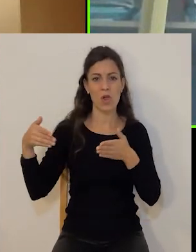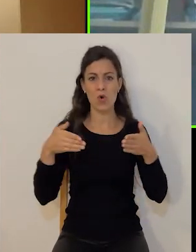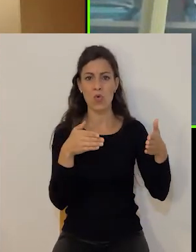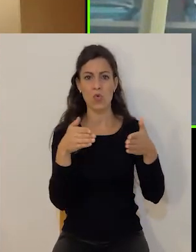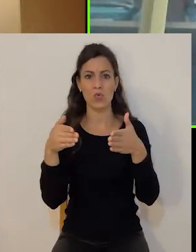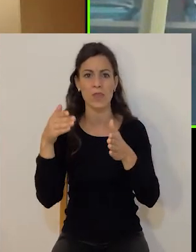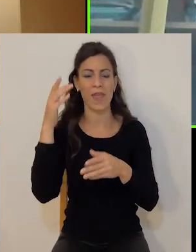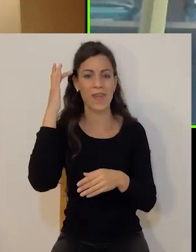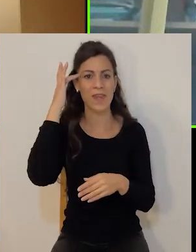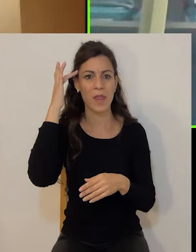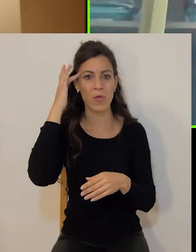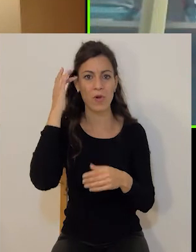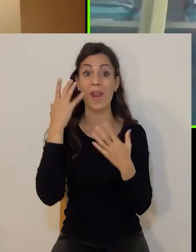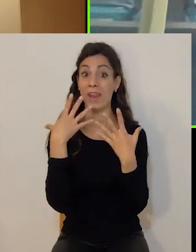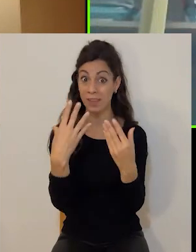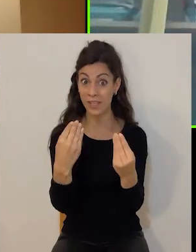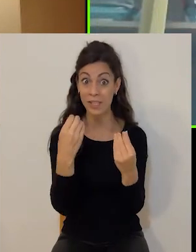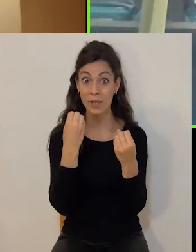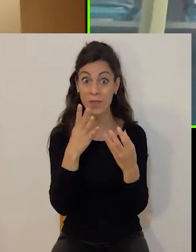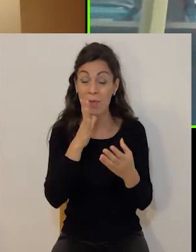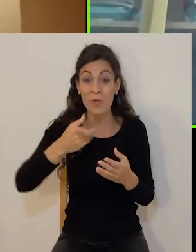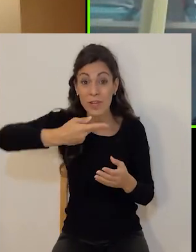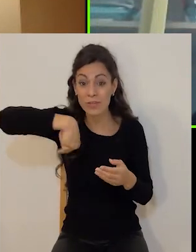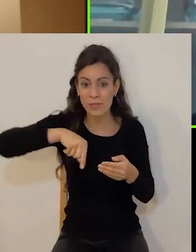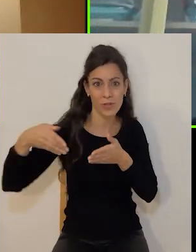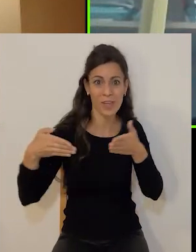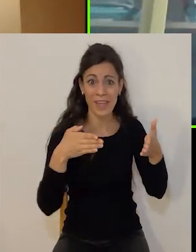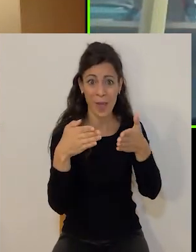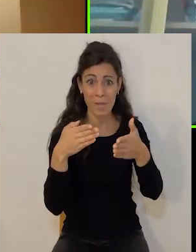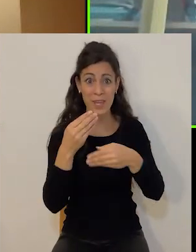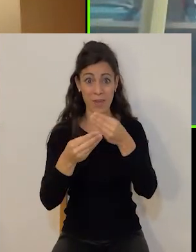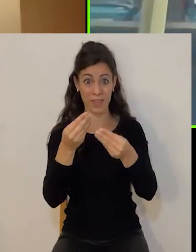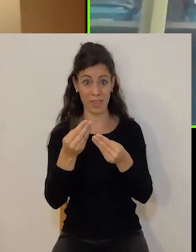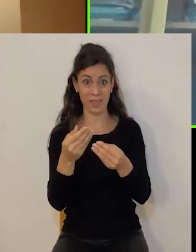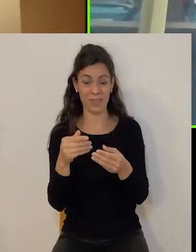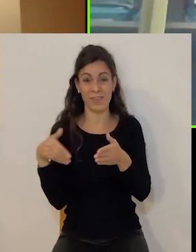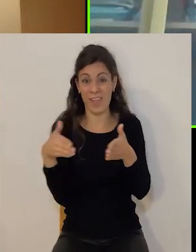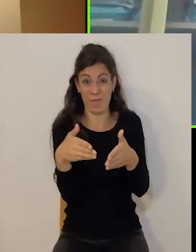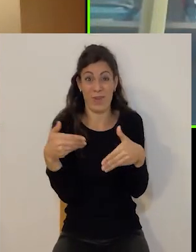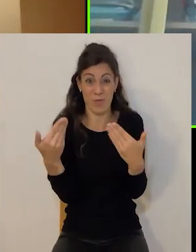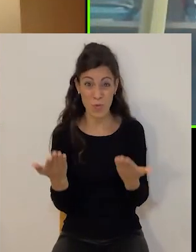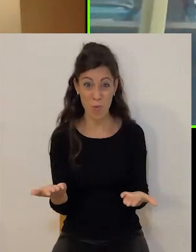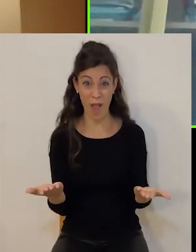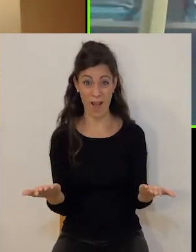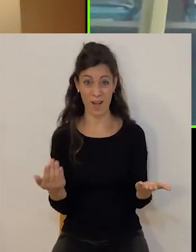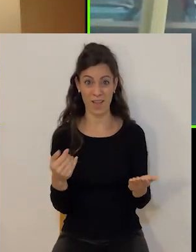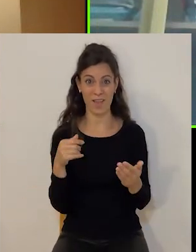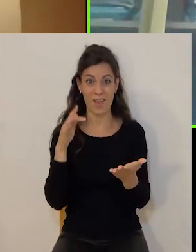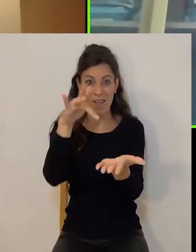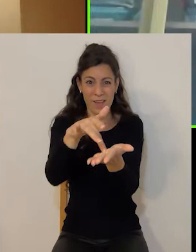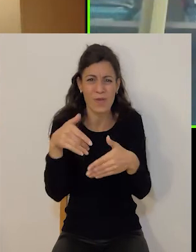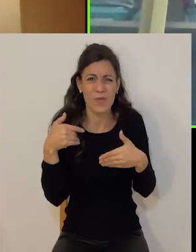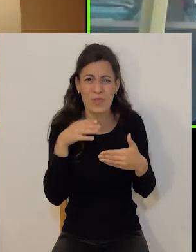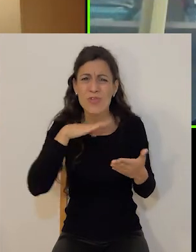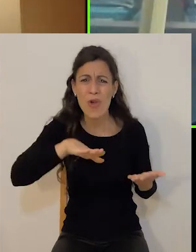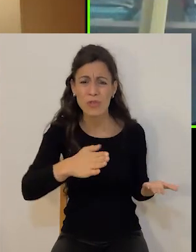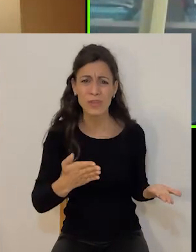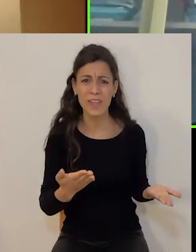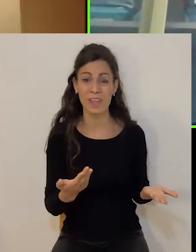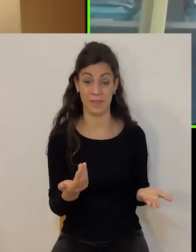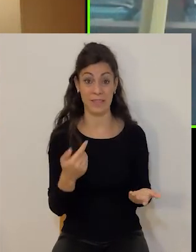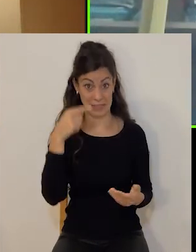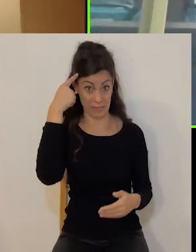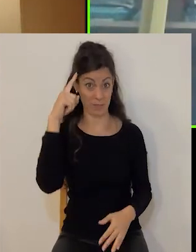que generamos. Estamos haciendo caminos. ¿Qué caminos hacemos? ¿Hacia qué?